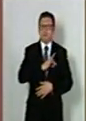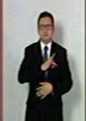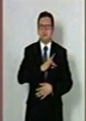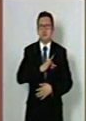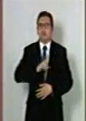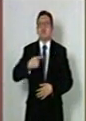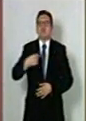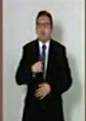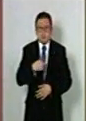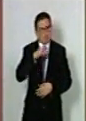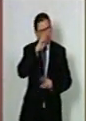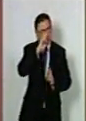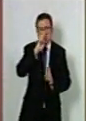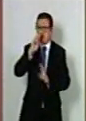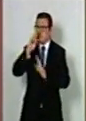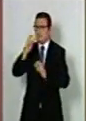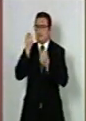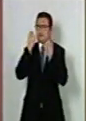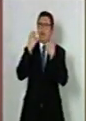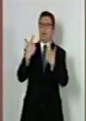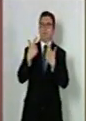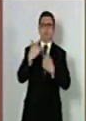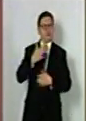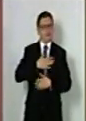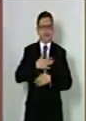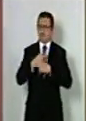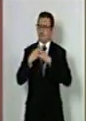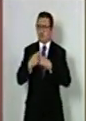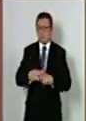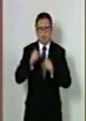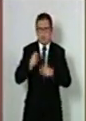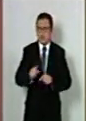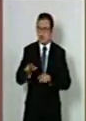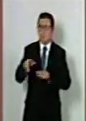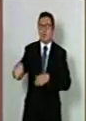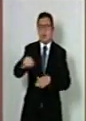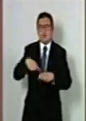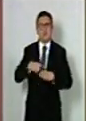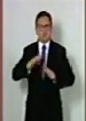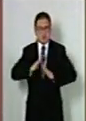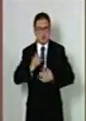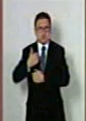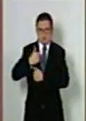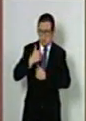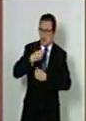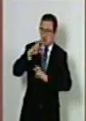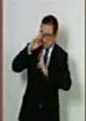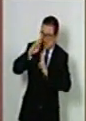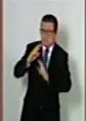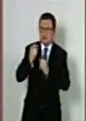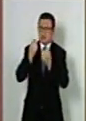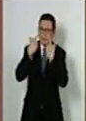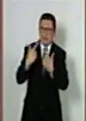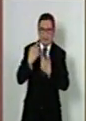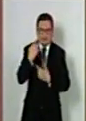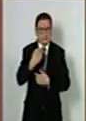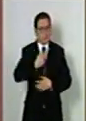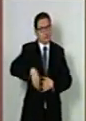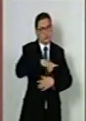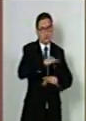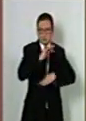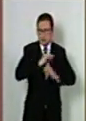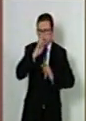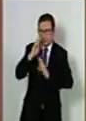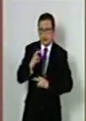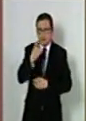y admiración, y siempre los he visto así. Veámoslos así, veamos así a las Fuerzas Armadas. Este país no puede